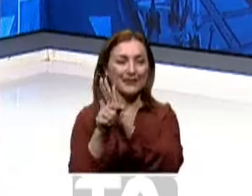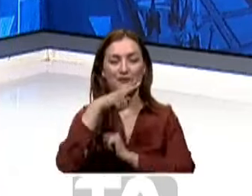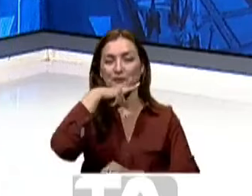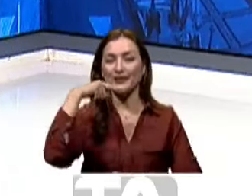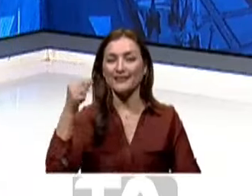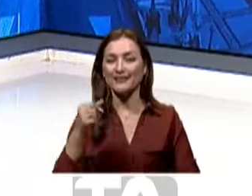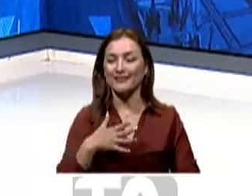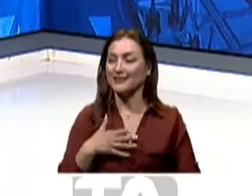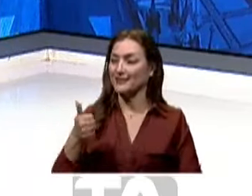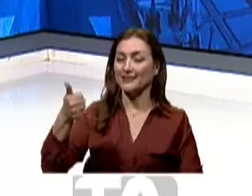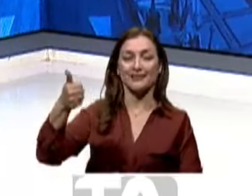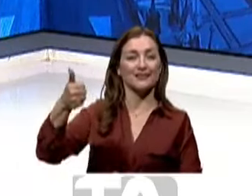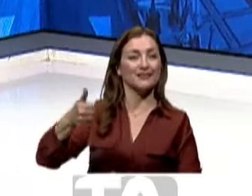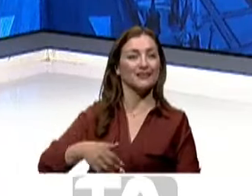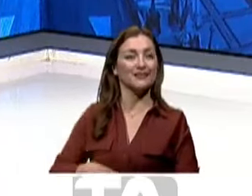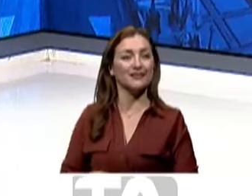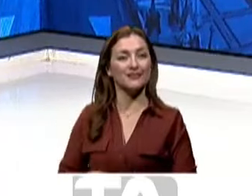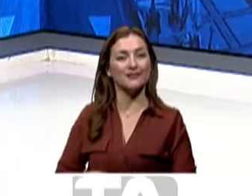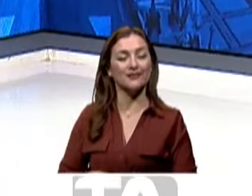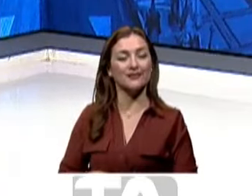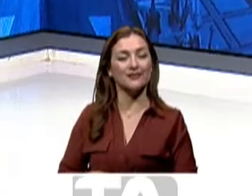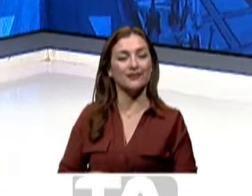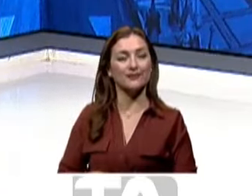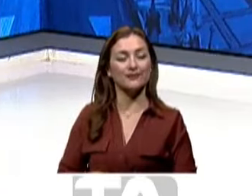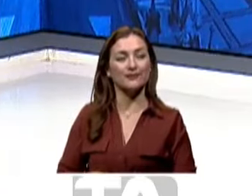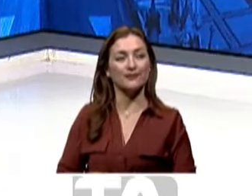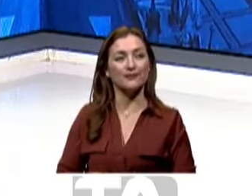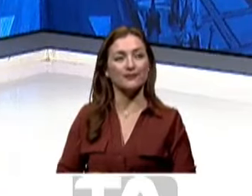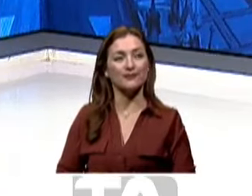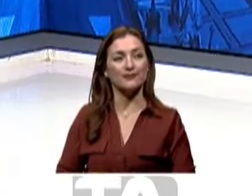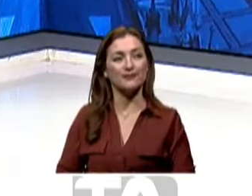Feriado, Gregory, ¿cómo estás?